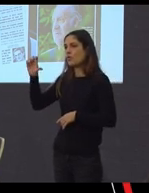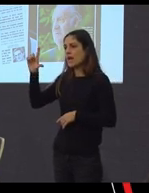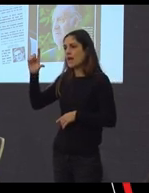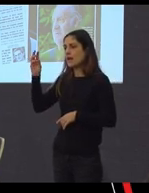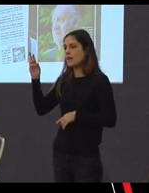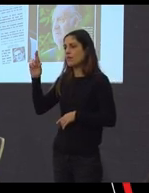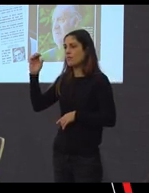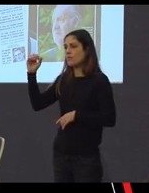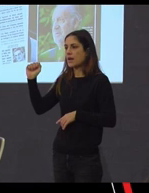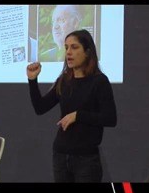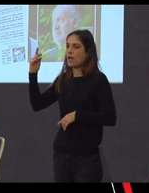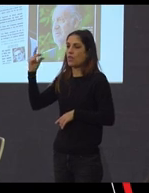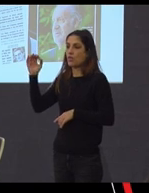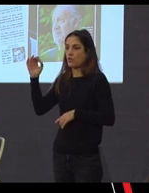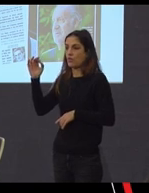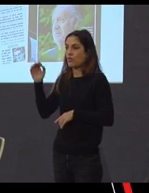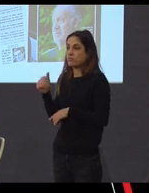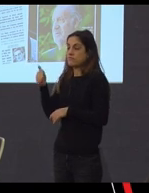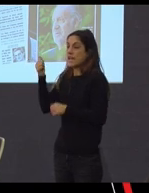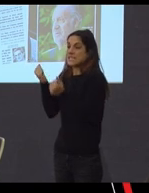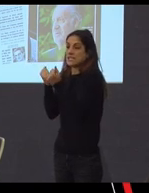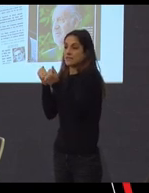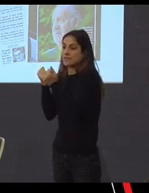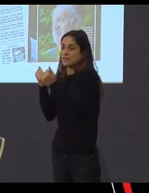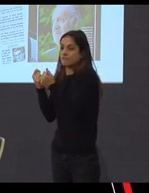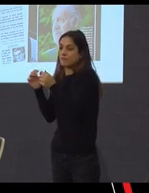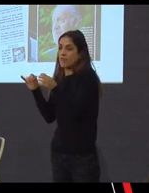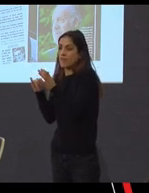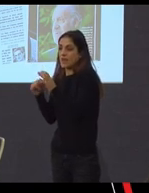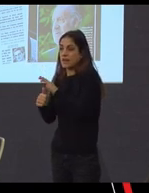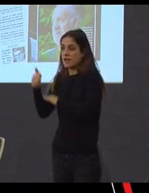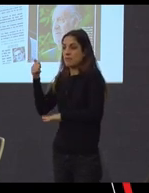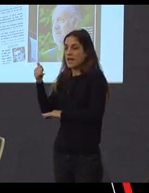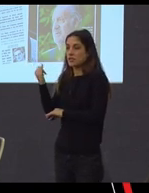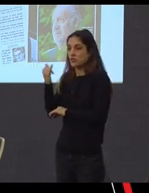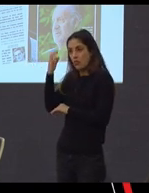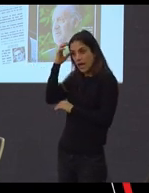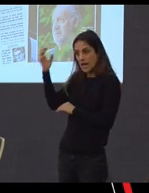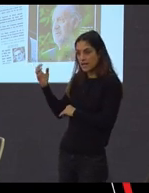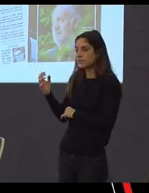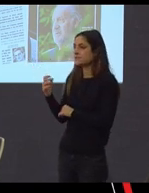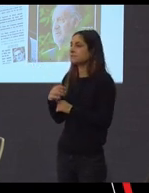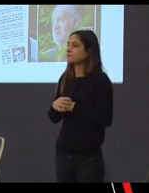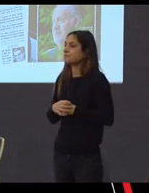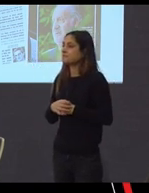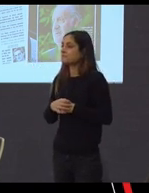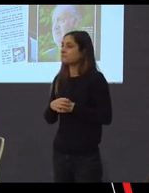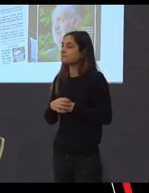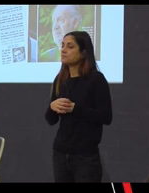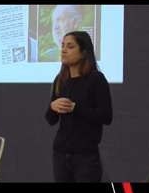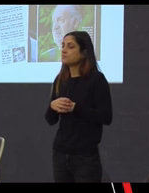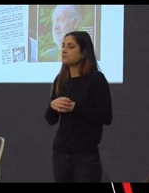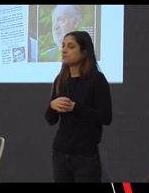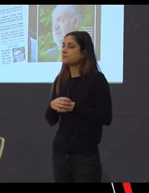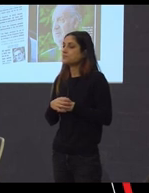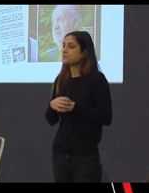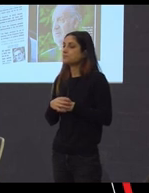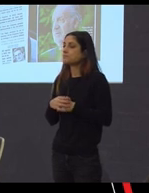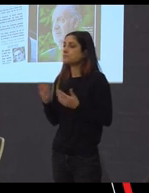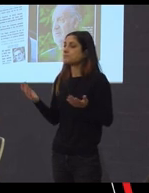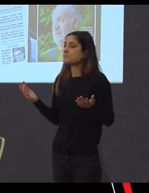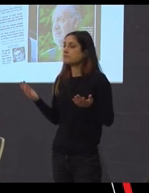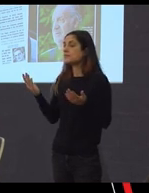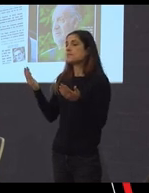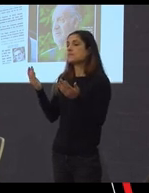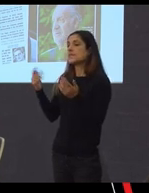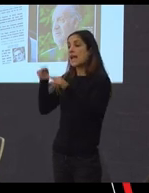o colaborador máis próximo de Juan Carlos, non, que actuaba no seu nome. Non se investigou, ademais, como